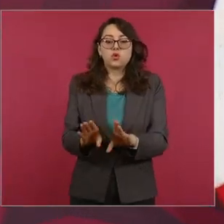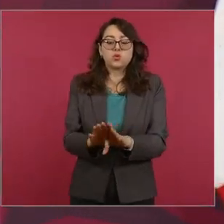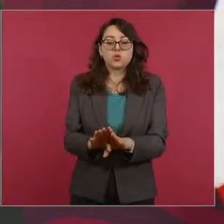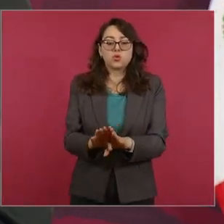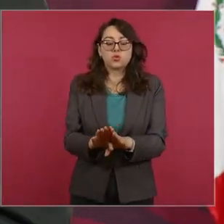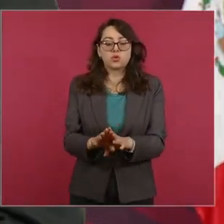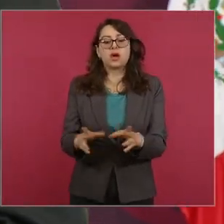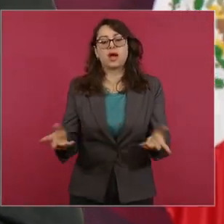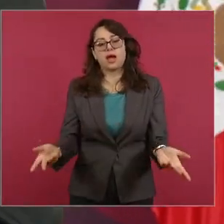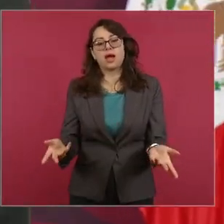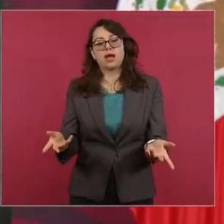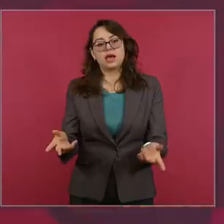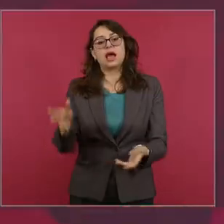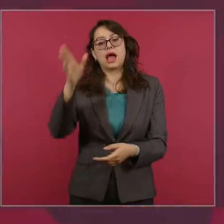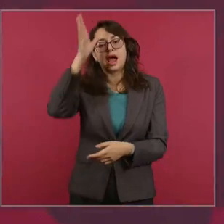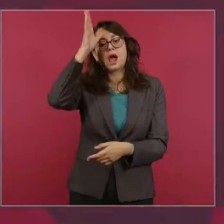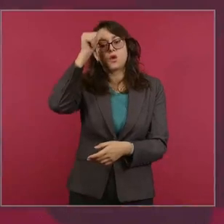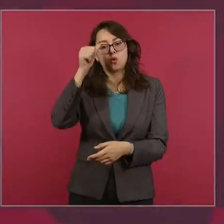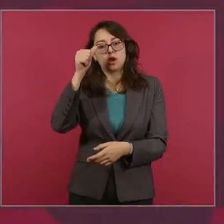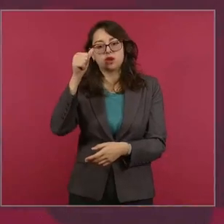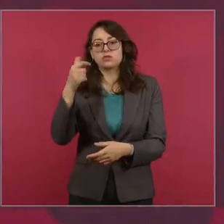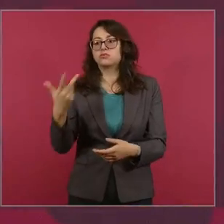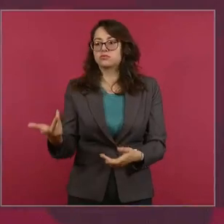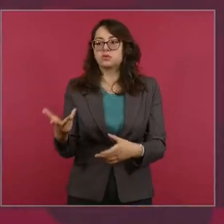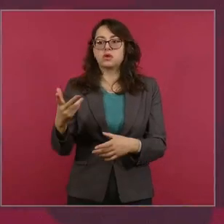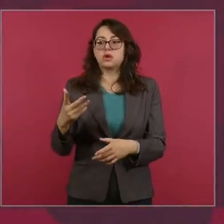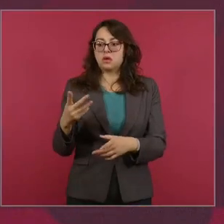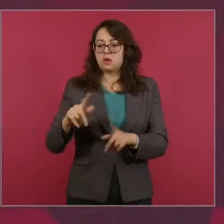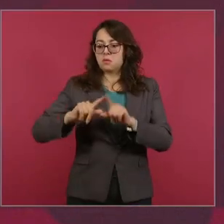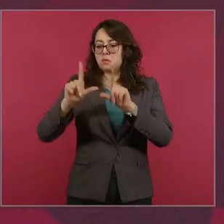hacían? Vamos a dejarles el presupuesto.